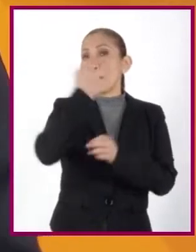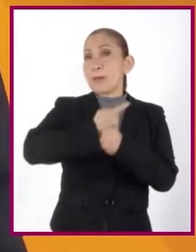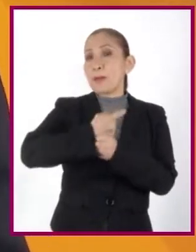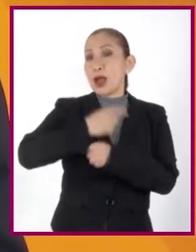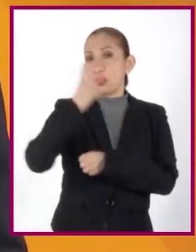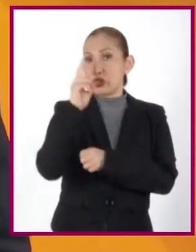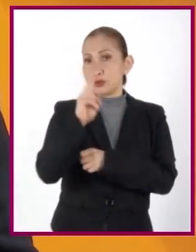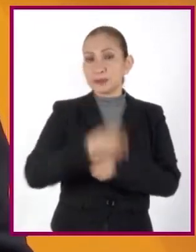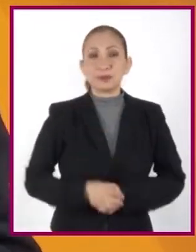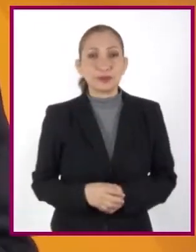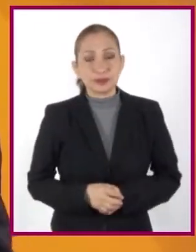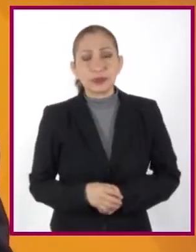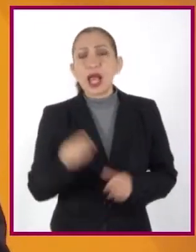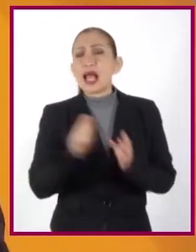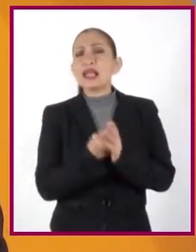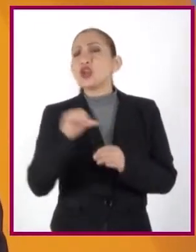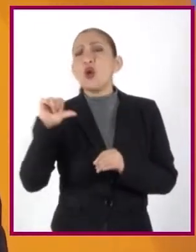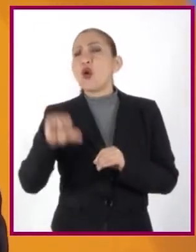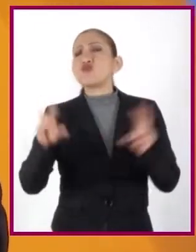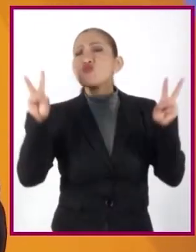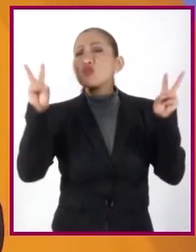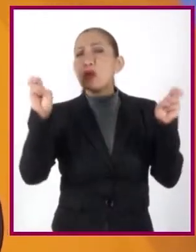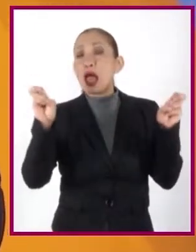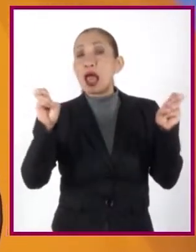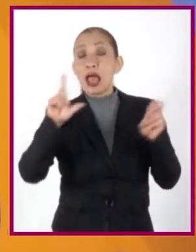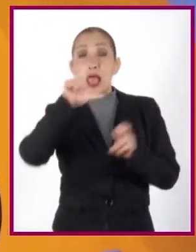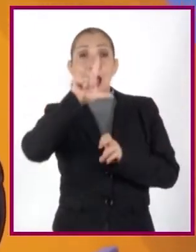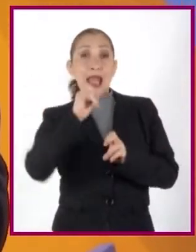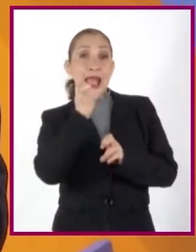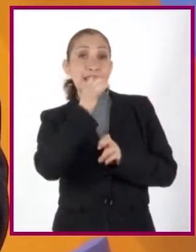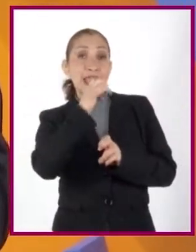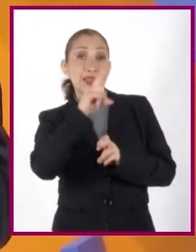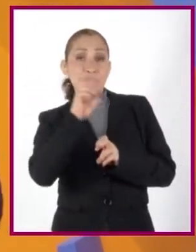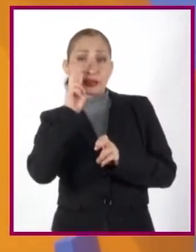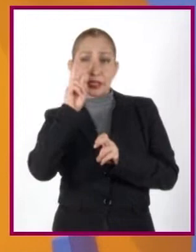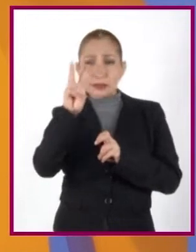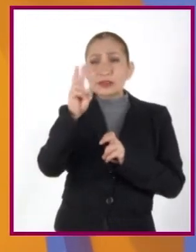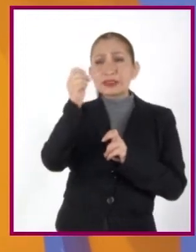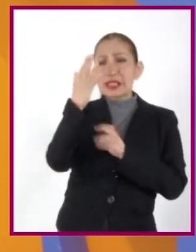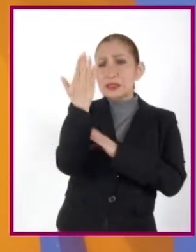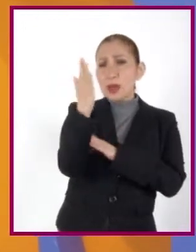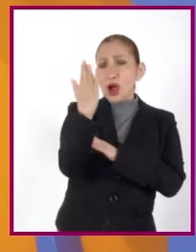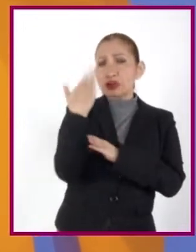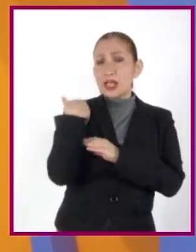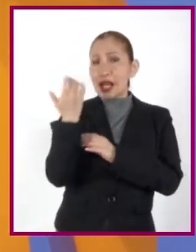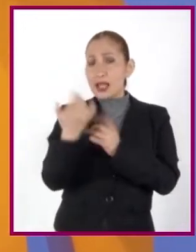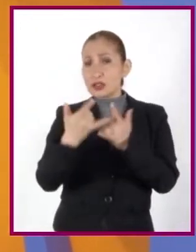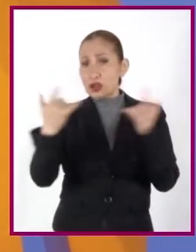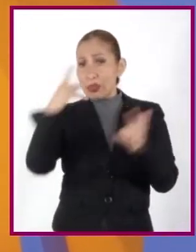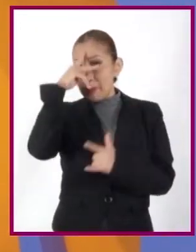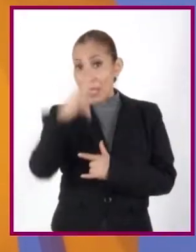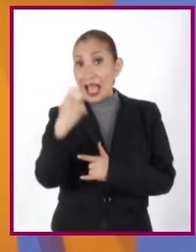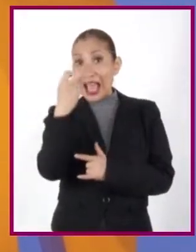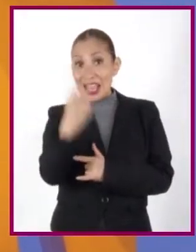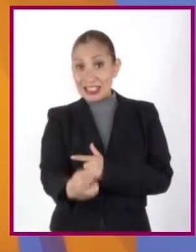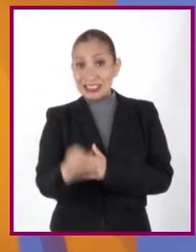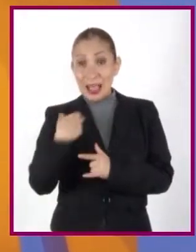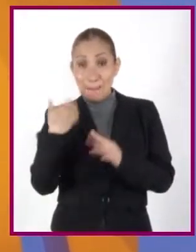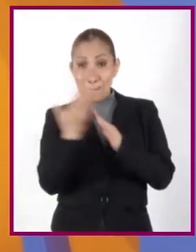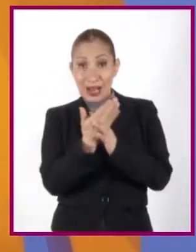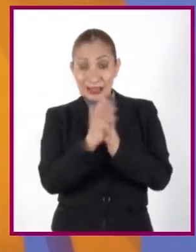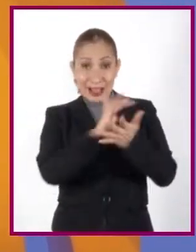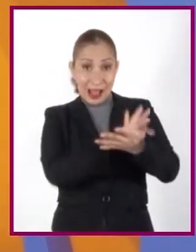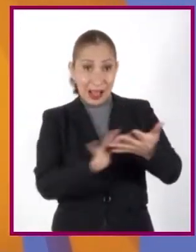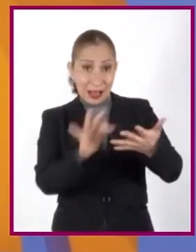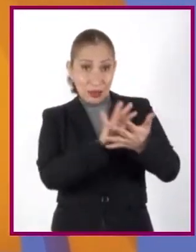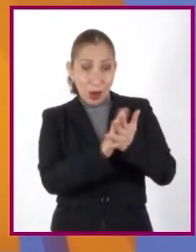2. La sesión de hoy se titula Leyendas, espejos de la historia de México. A partir de este género de la literatura